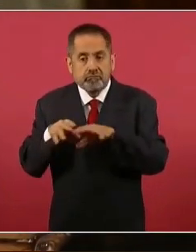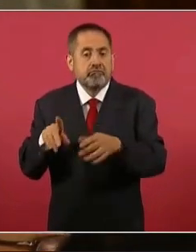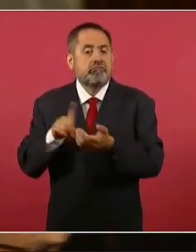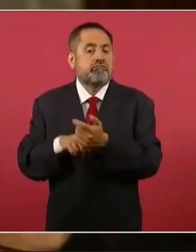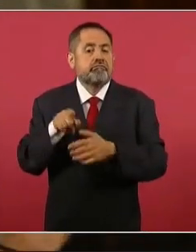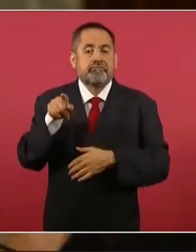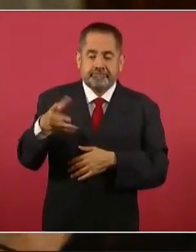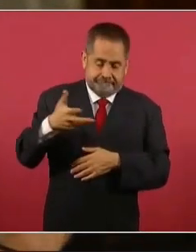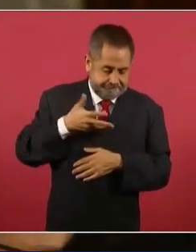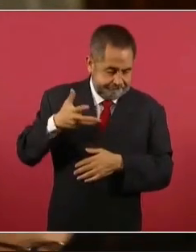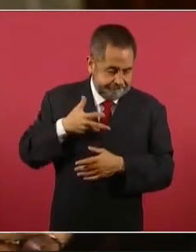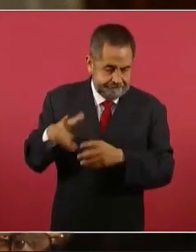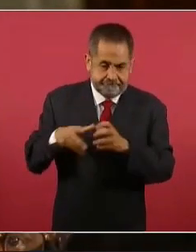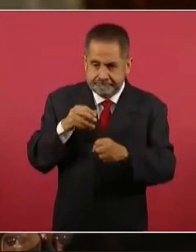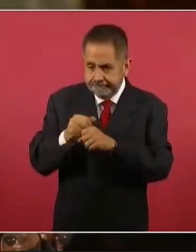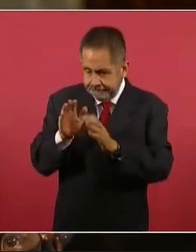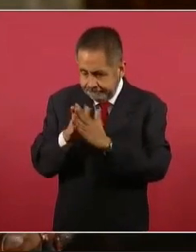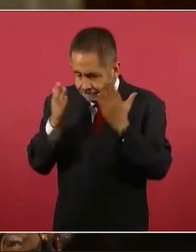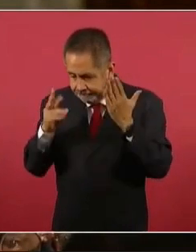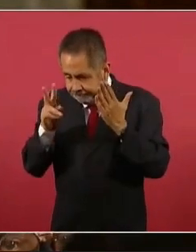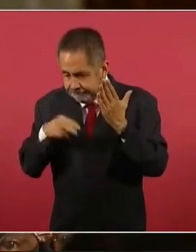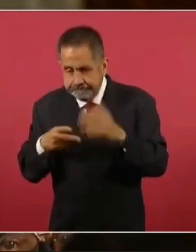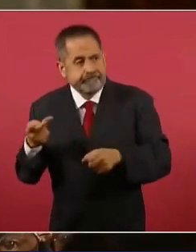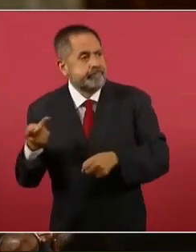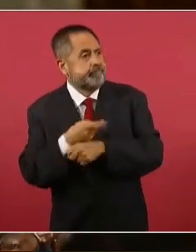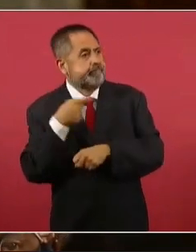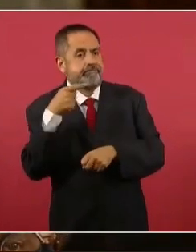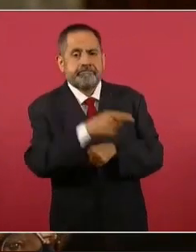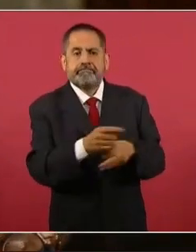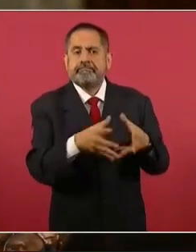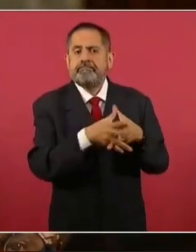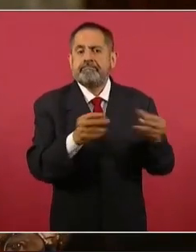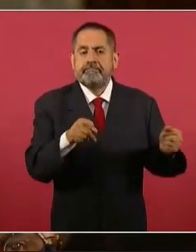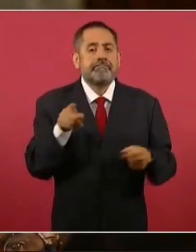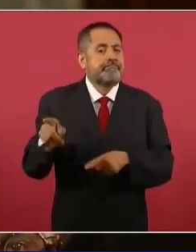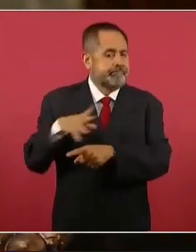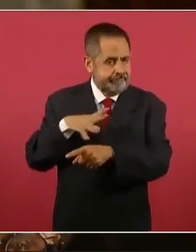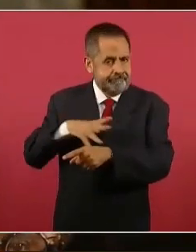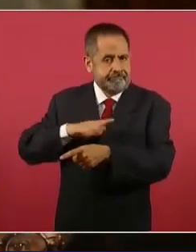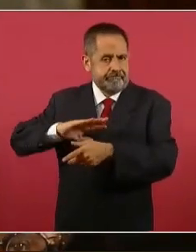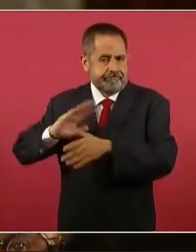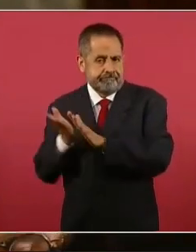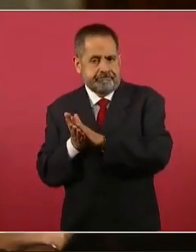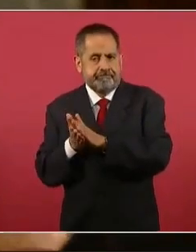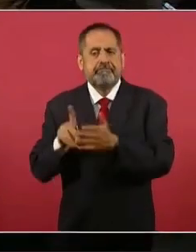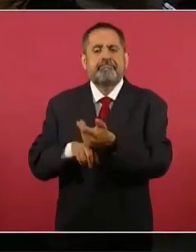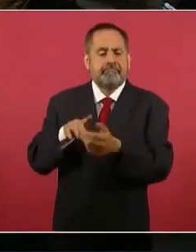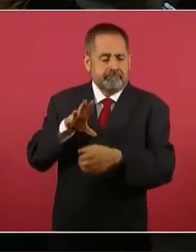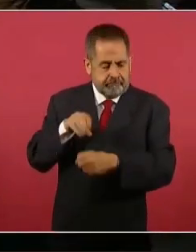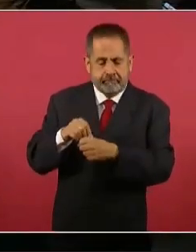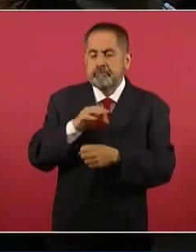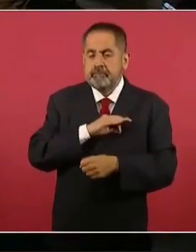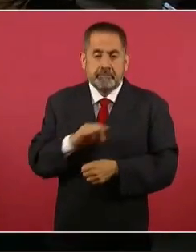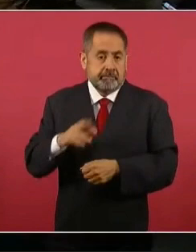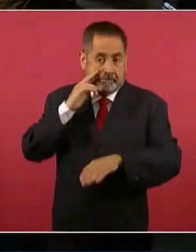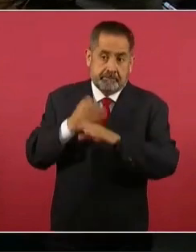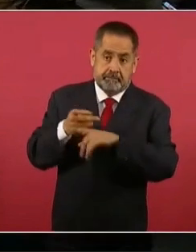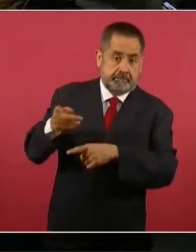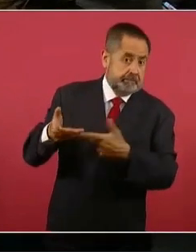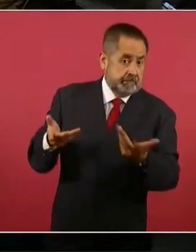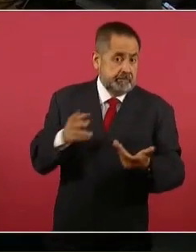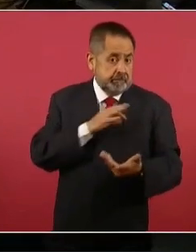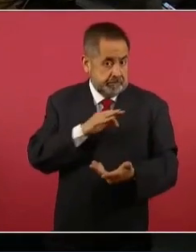podría dar precisamente con el caso de qué pasó con los desaparecidos, por un lado, y también sobre las responsabilidades de las autoridades en ese